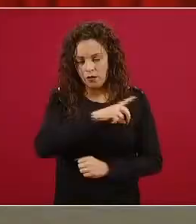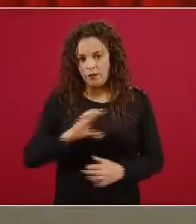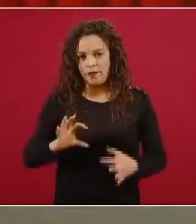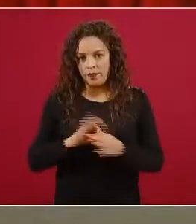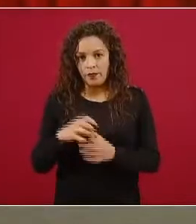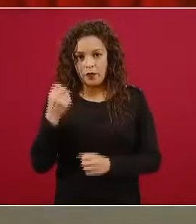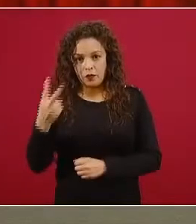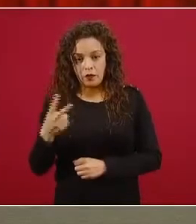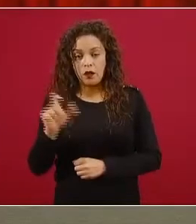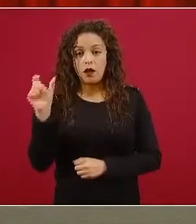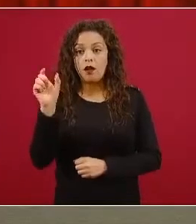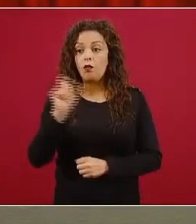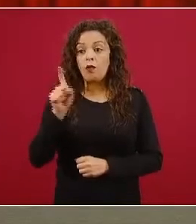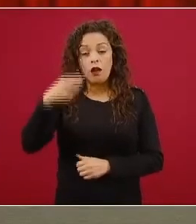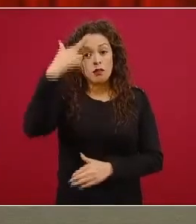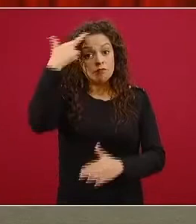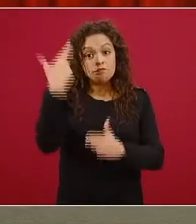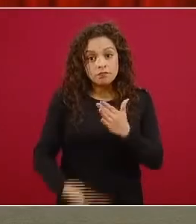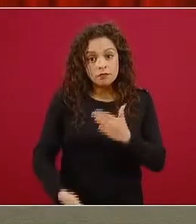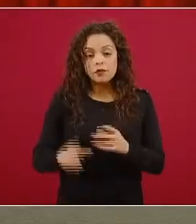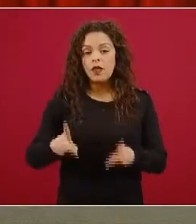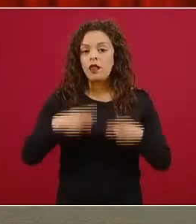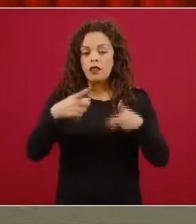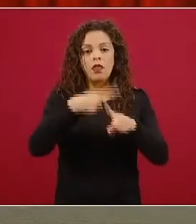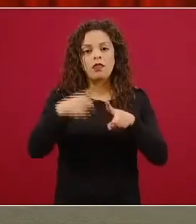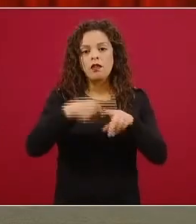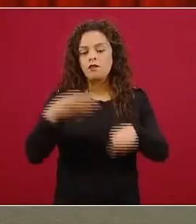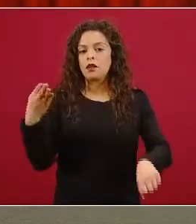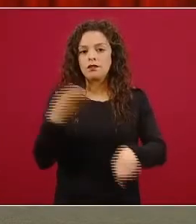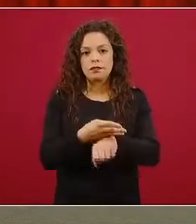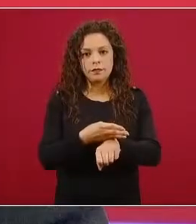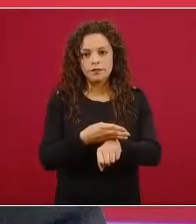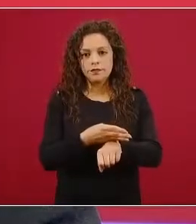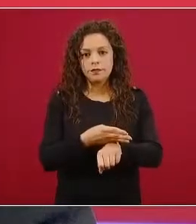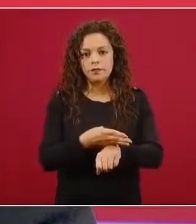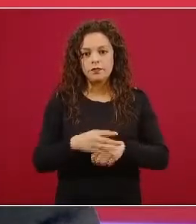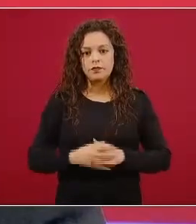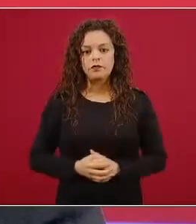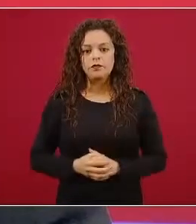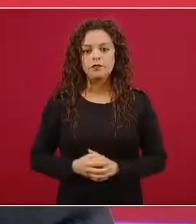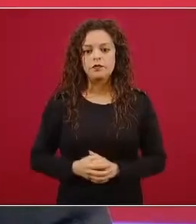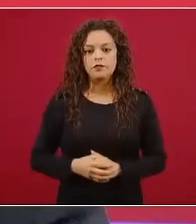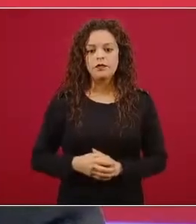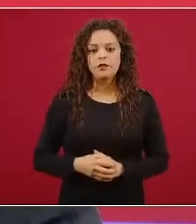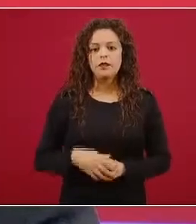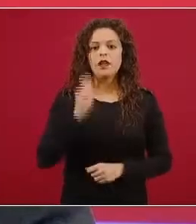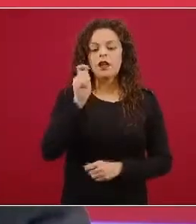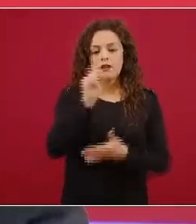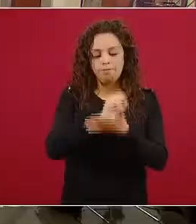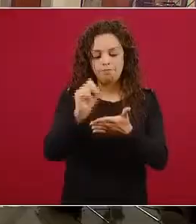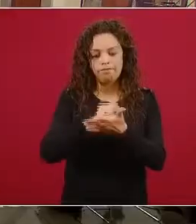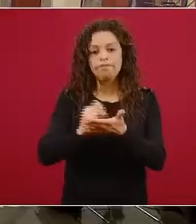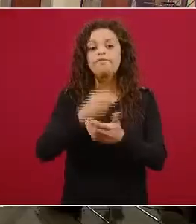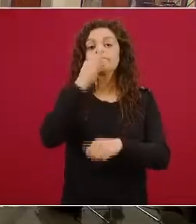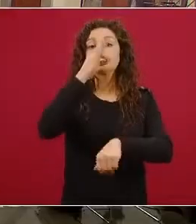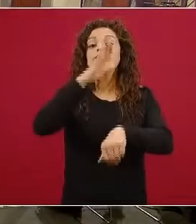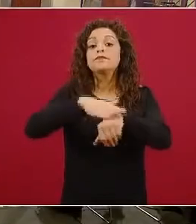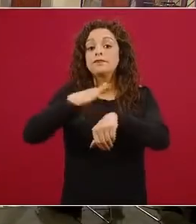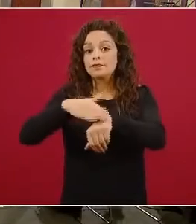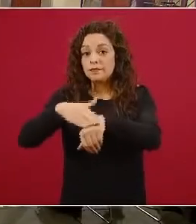de incumplir, están contempladas sanciones diversas que van desde el apercibimiento por escrito, hasta